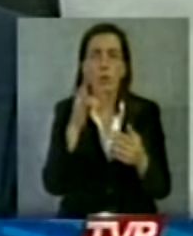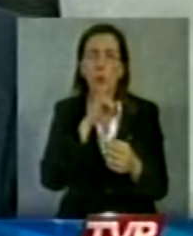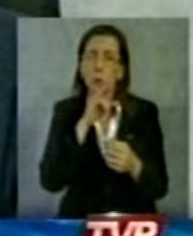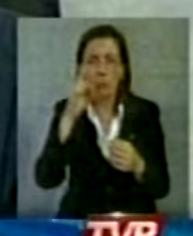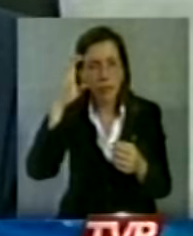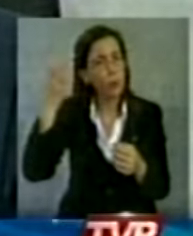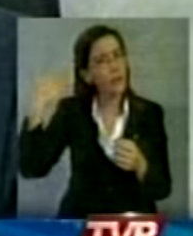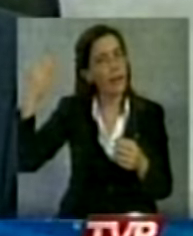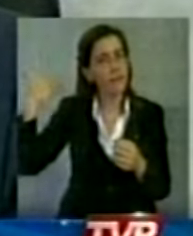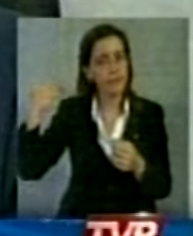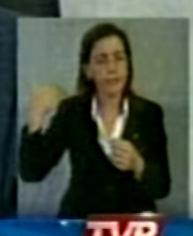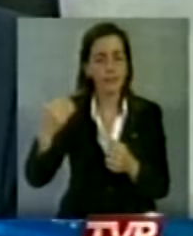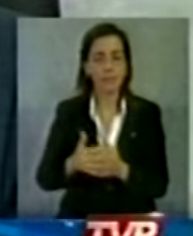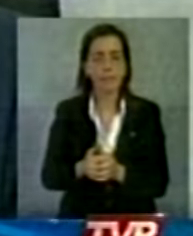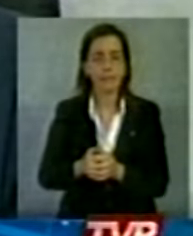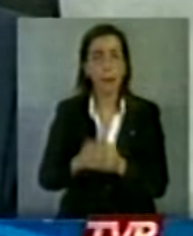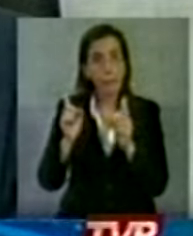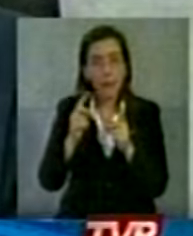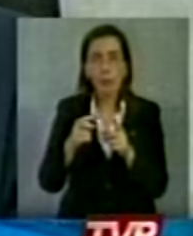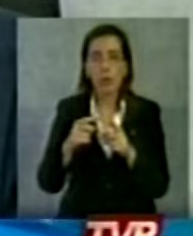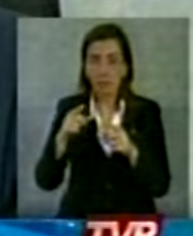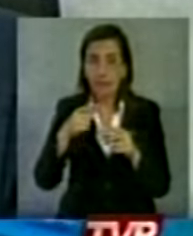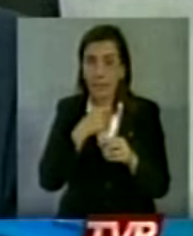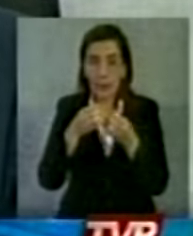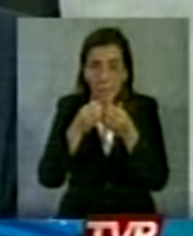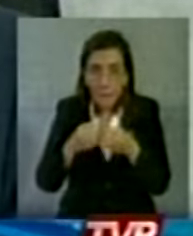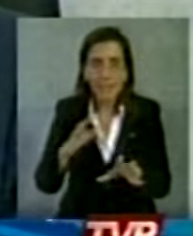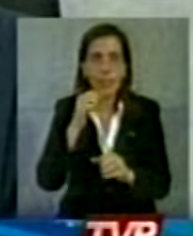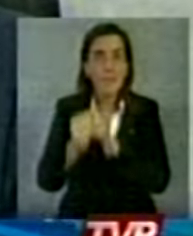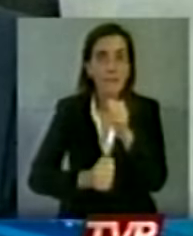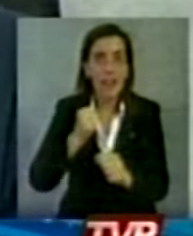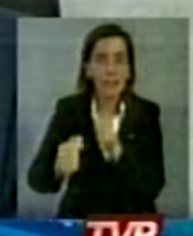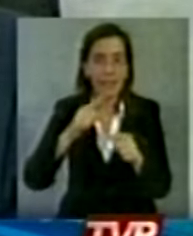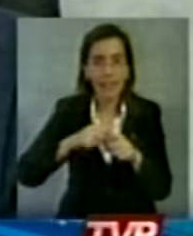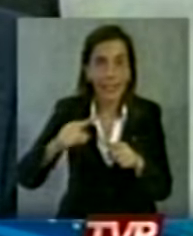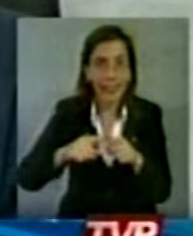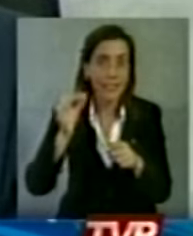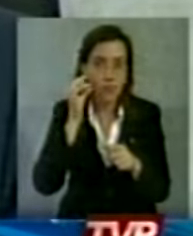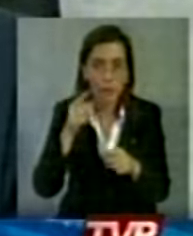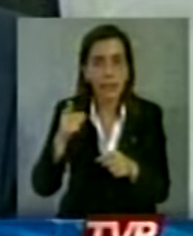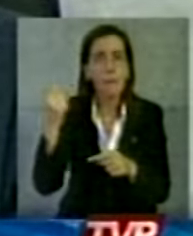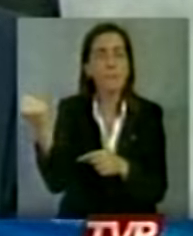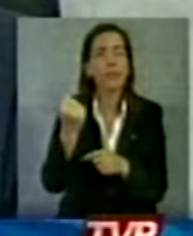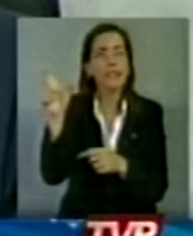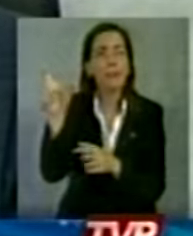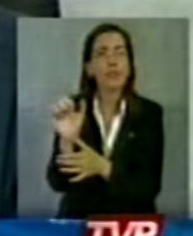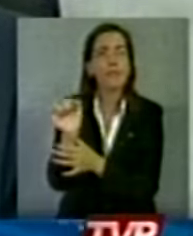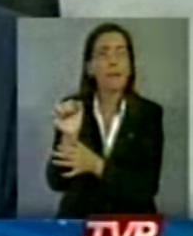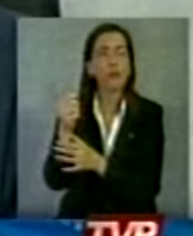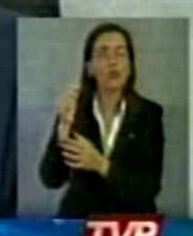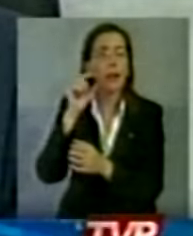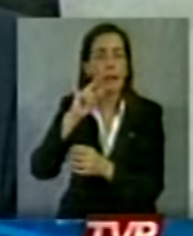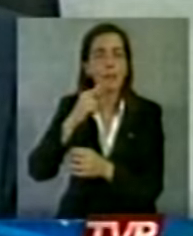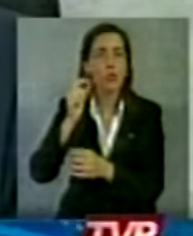aquel entonces. Esa energía emprendedora, expuesta de modo pleno en la figura de don